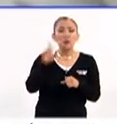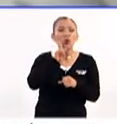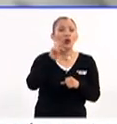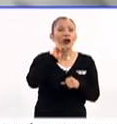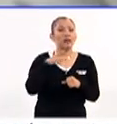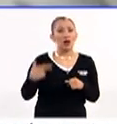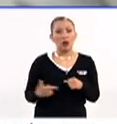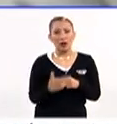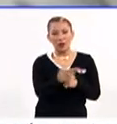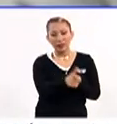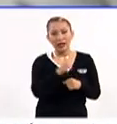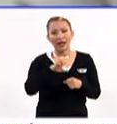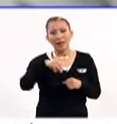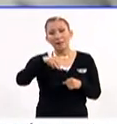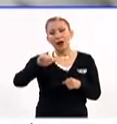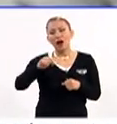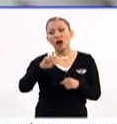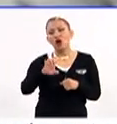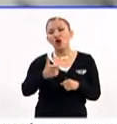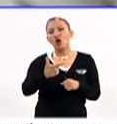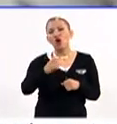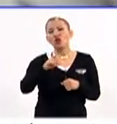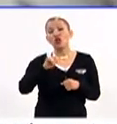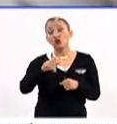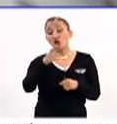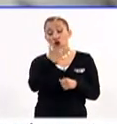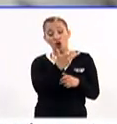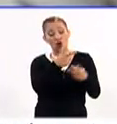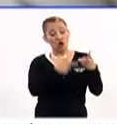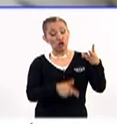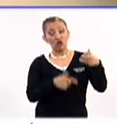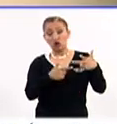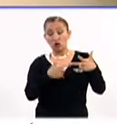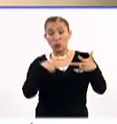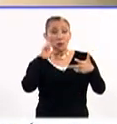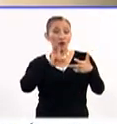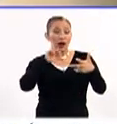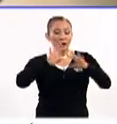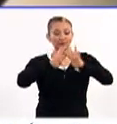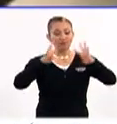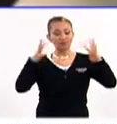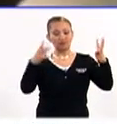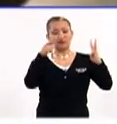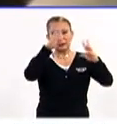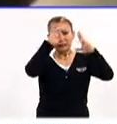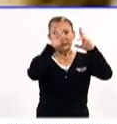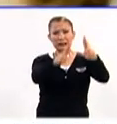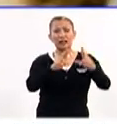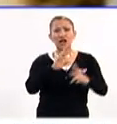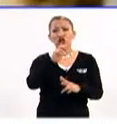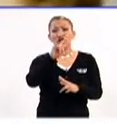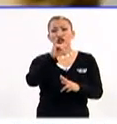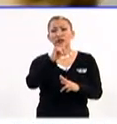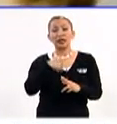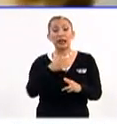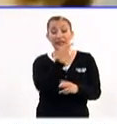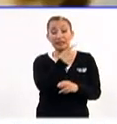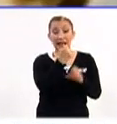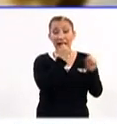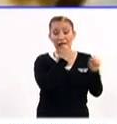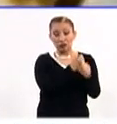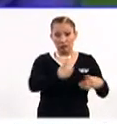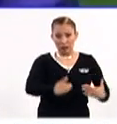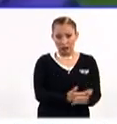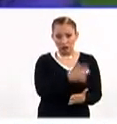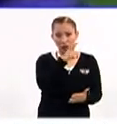autora guanajuatense Emma Godoy, una de las 8 mujeres que figuran en la Rotonda de las Personas Ilustres. A 100 años de su